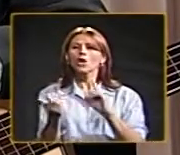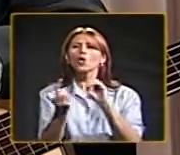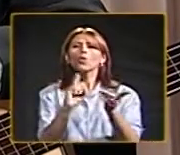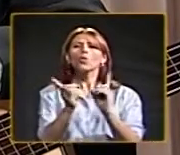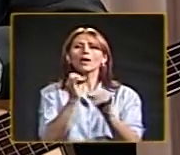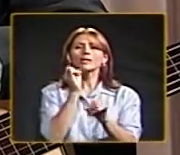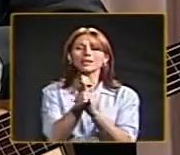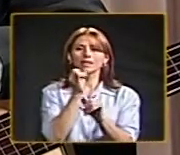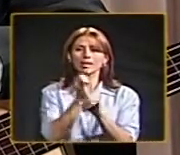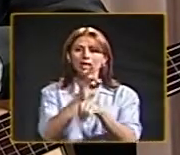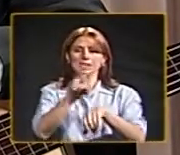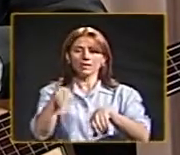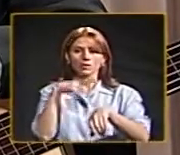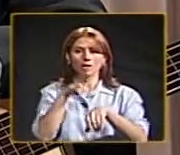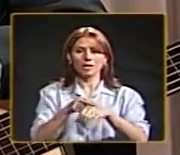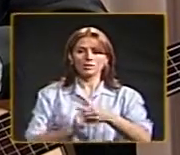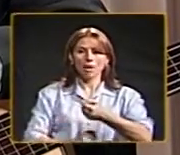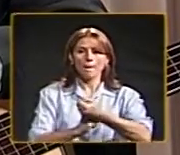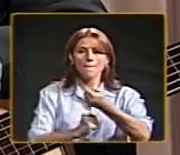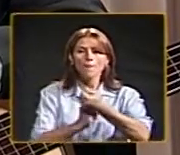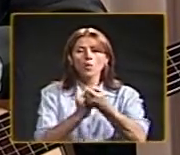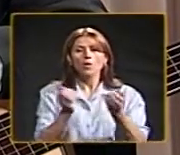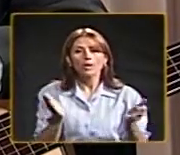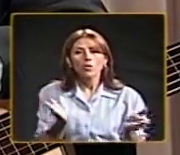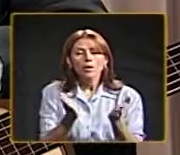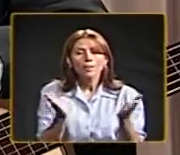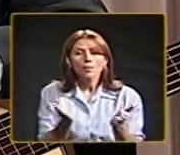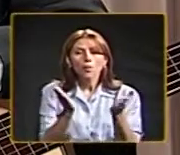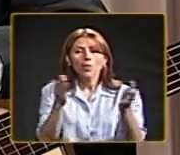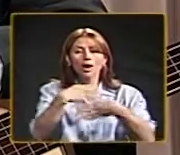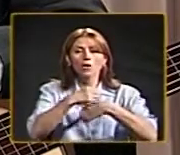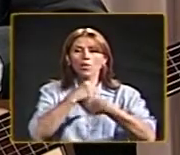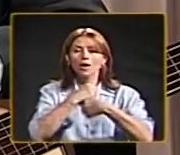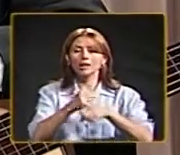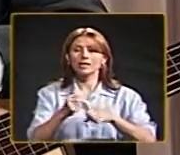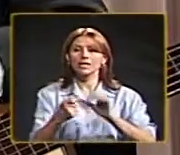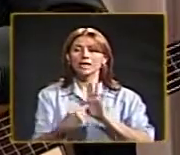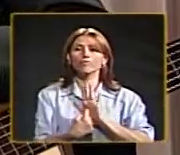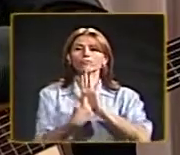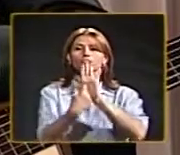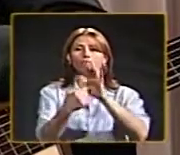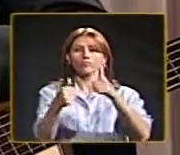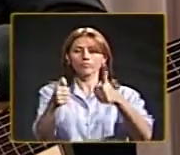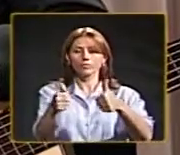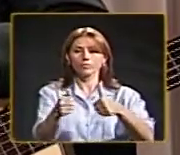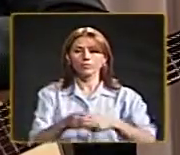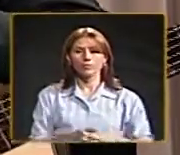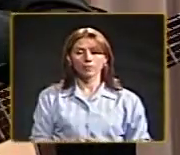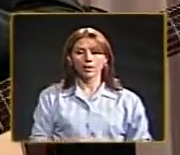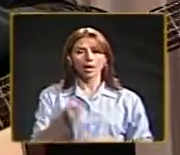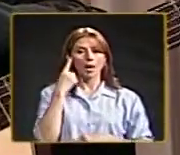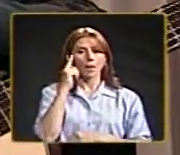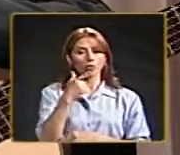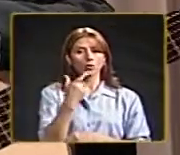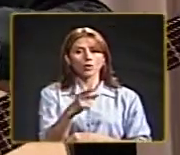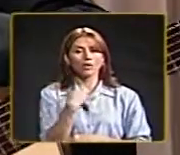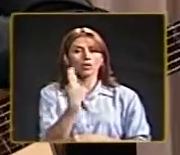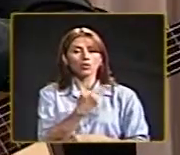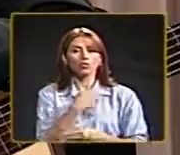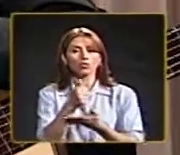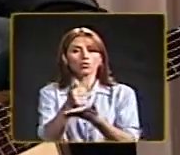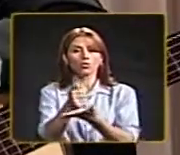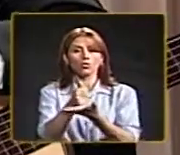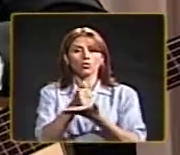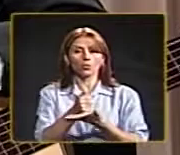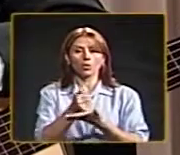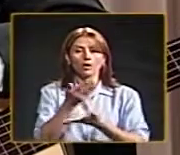apoyan, lo empujan, lo hacen salir adelante? Por suerte tenemos la colaboración, por ejemplo, de las